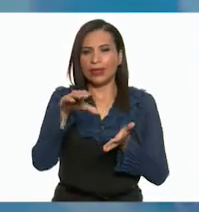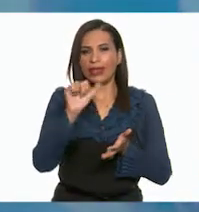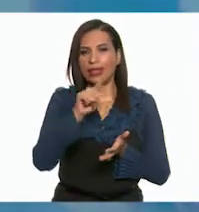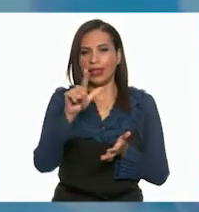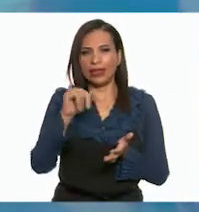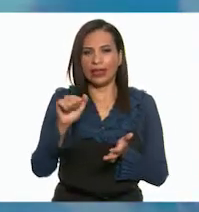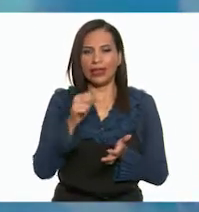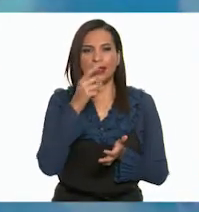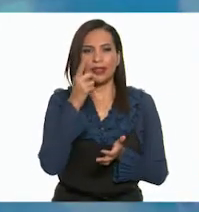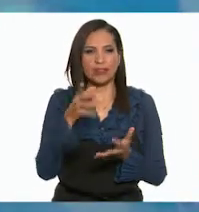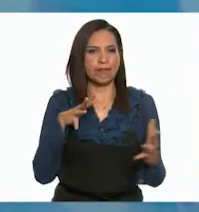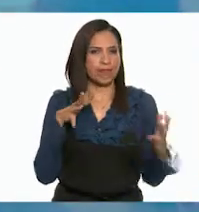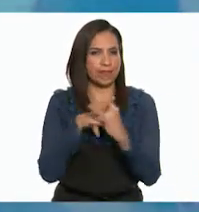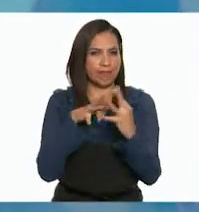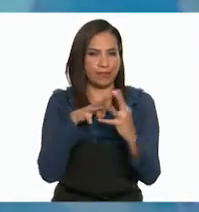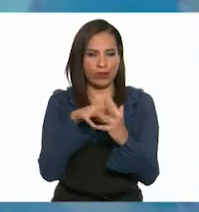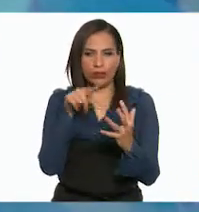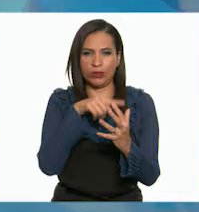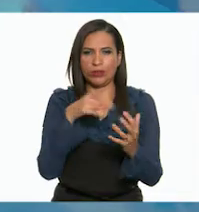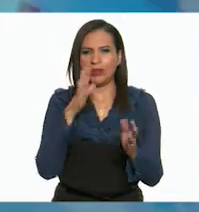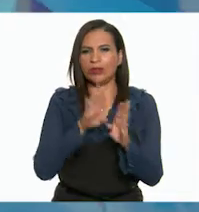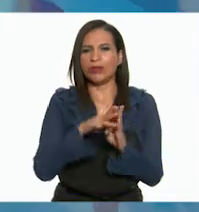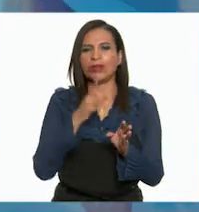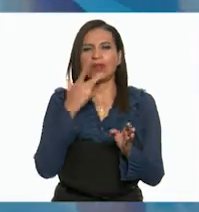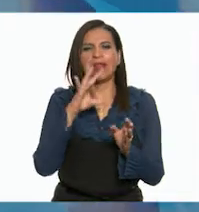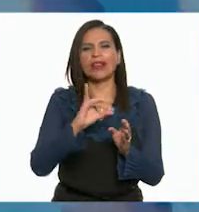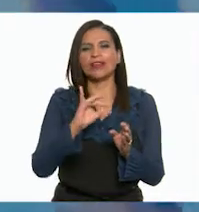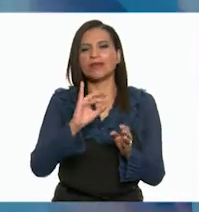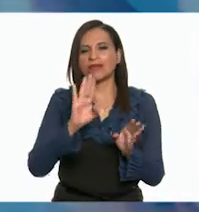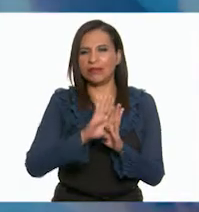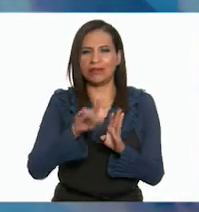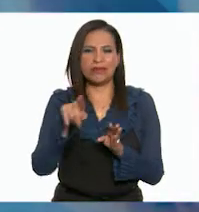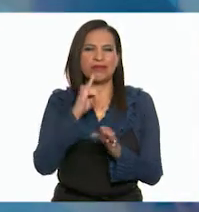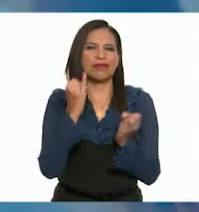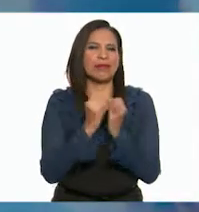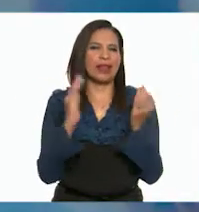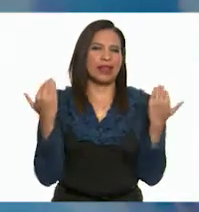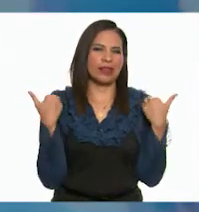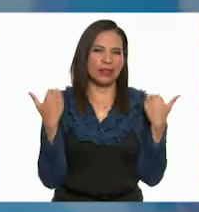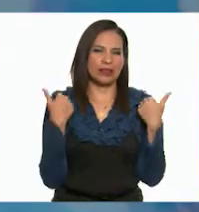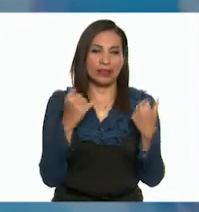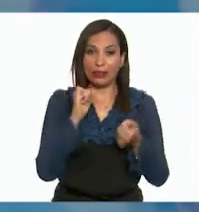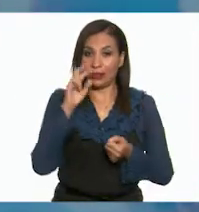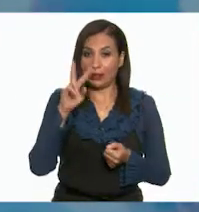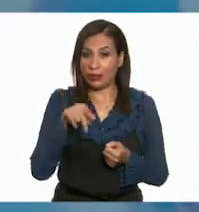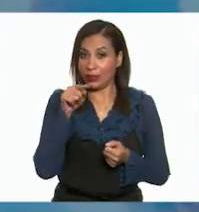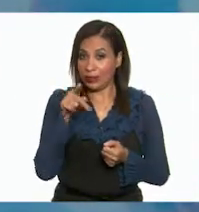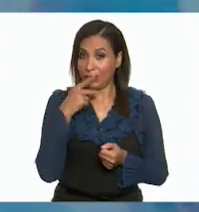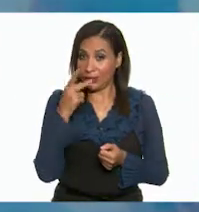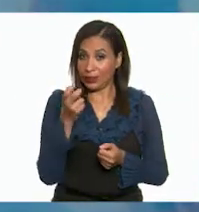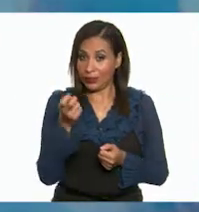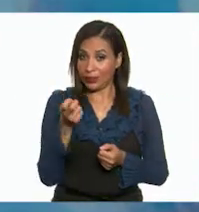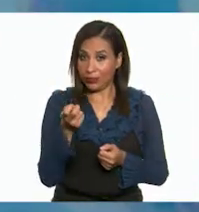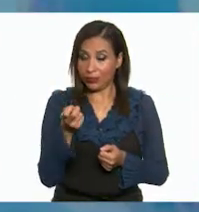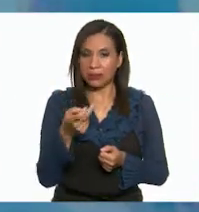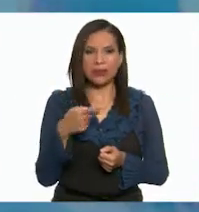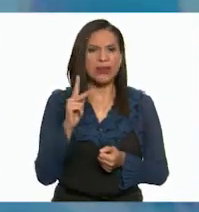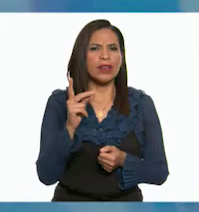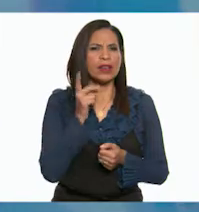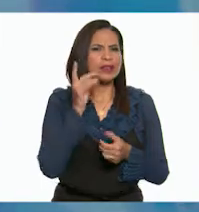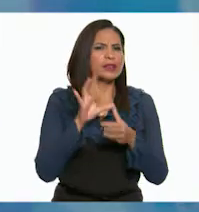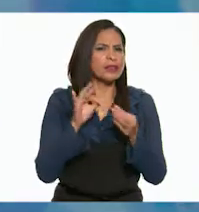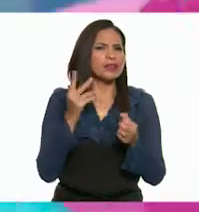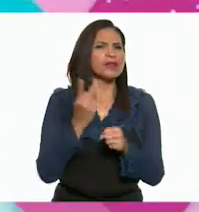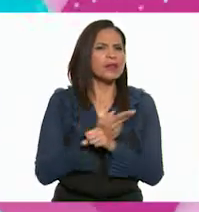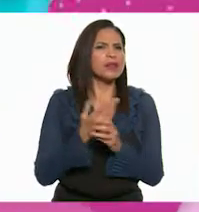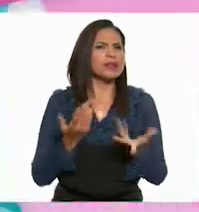Calleja dijo que combatirlos sería como un paseo por el campo. Ay, sí era él, ¿verdad? Pero a ver, cuéntanos más